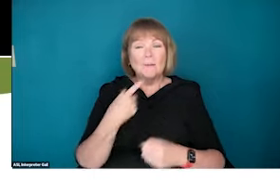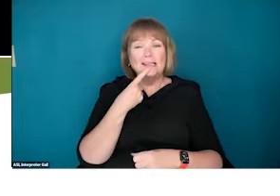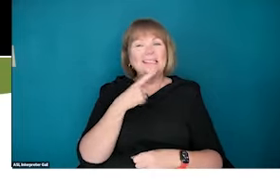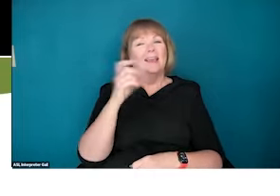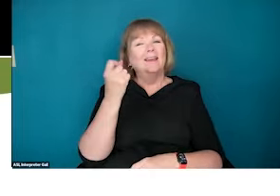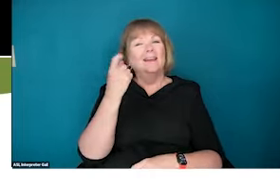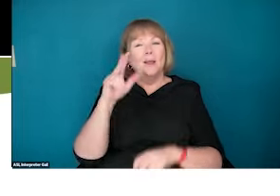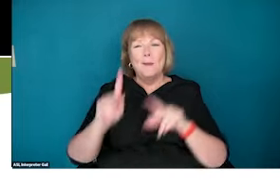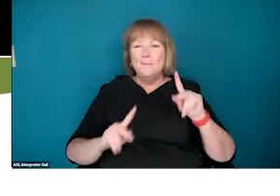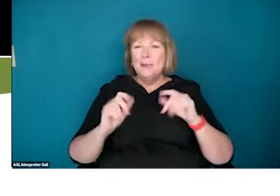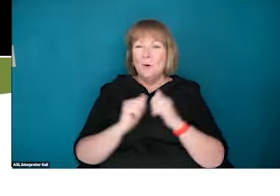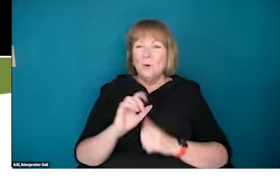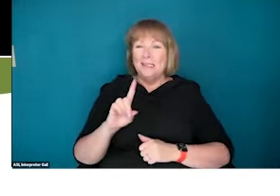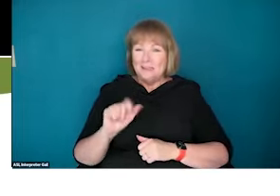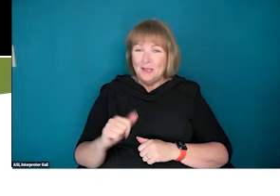como cualquier otra persona.